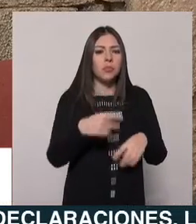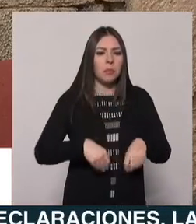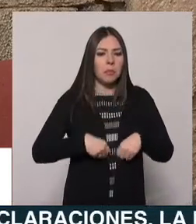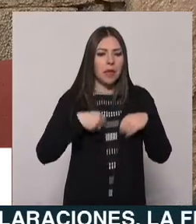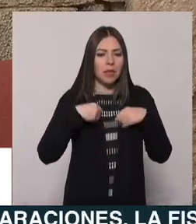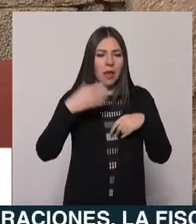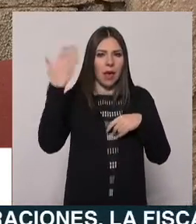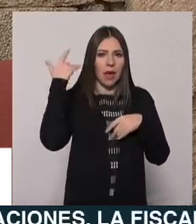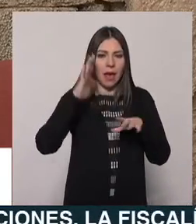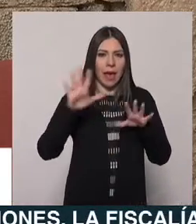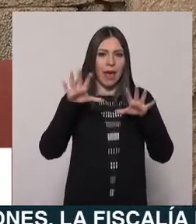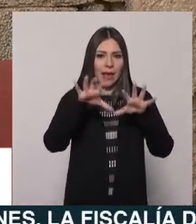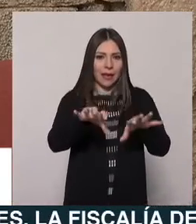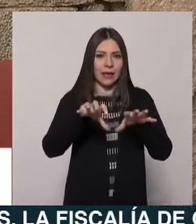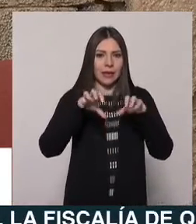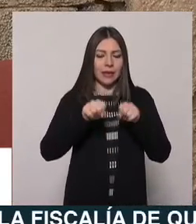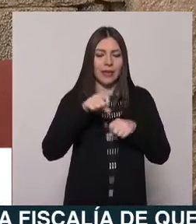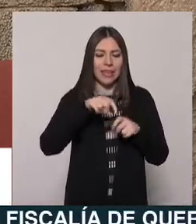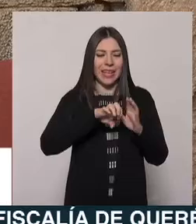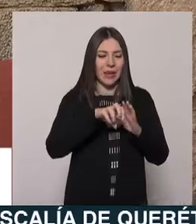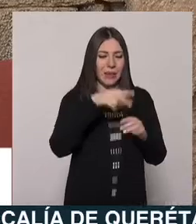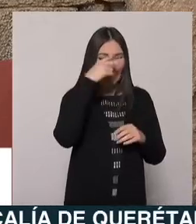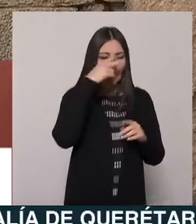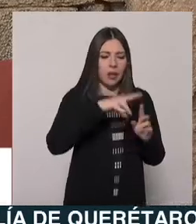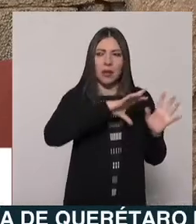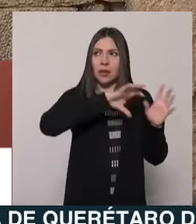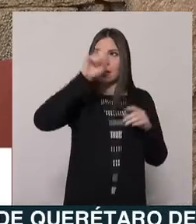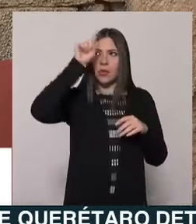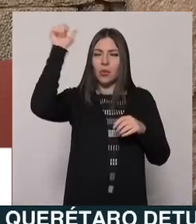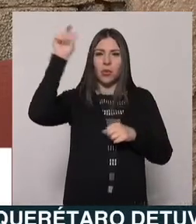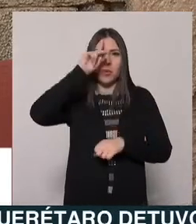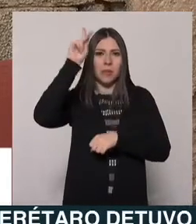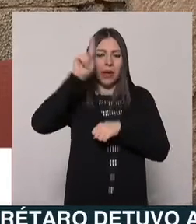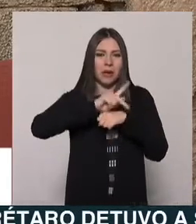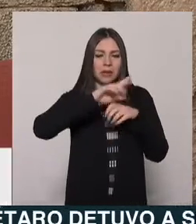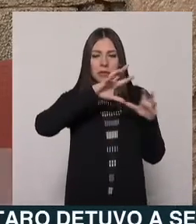fue adoptado, que es mexicano y que se encuentra en